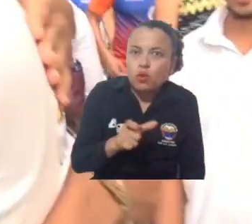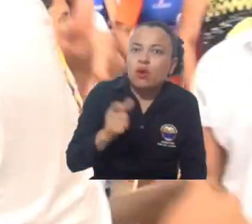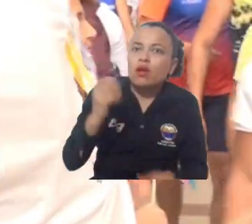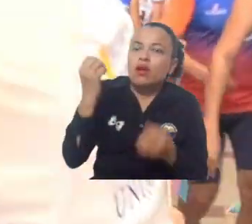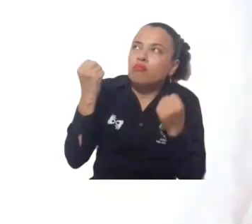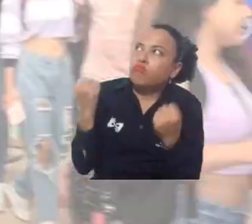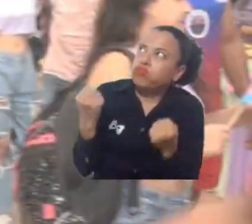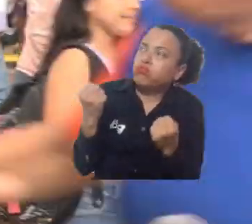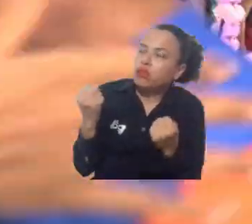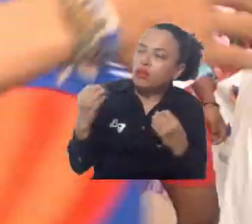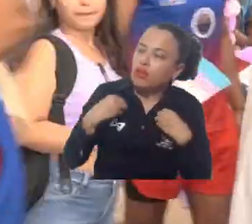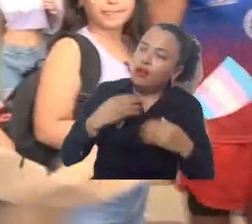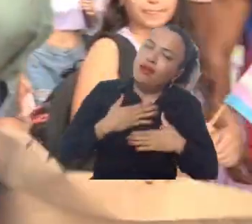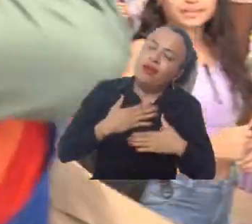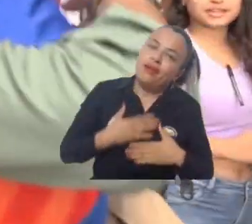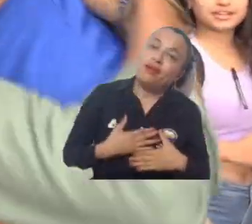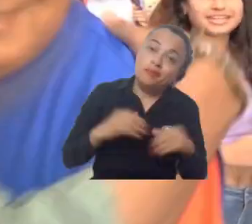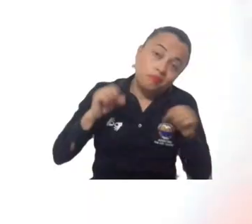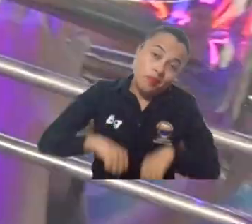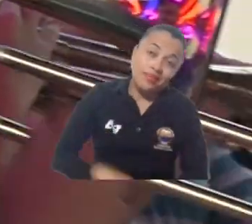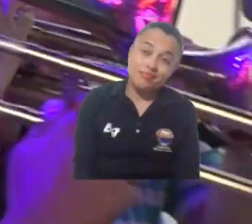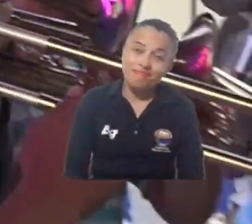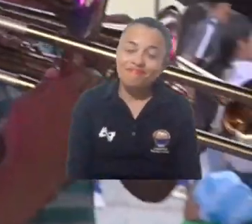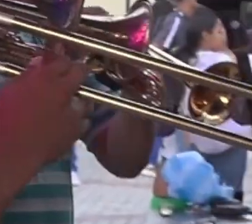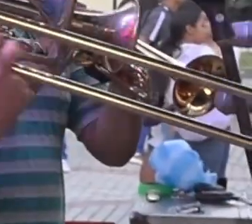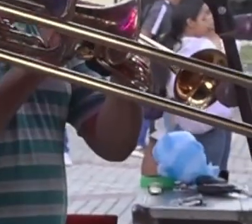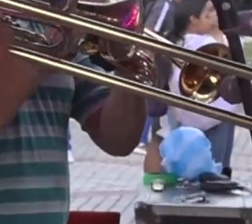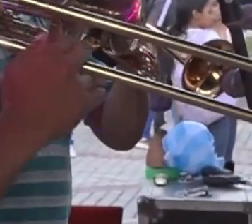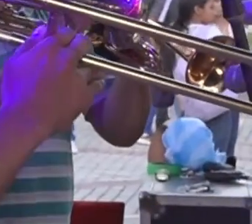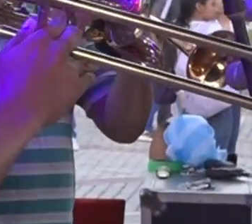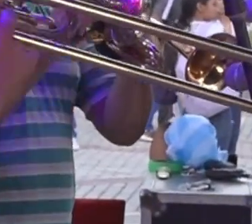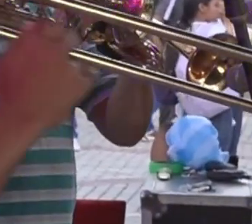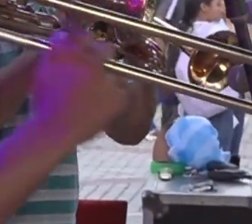puede cambiar y puede de pronto sentirse un poco mejor